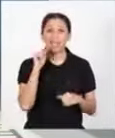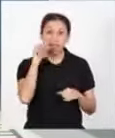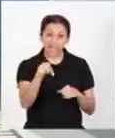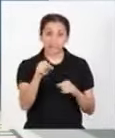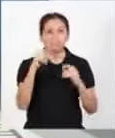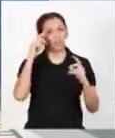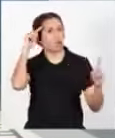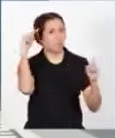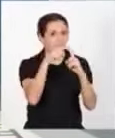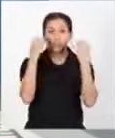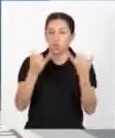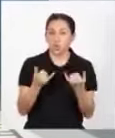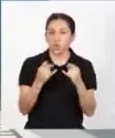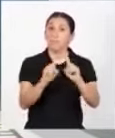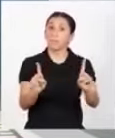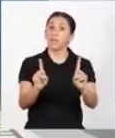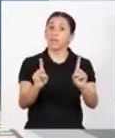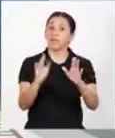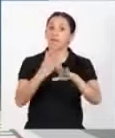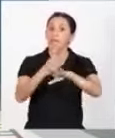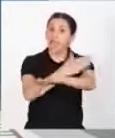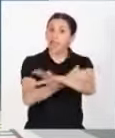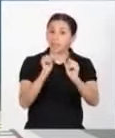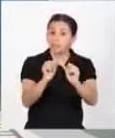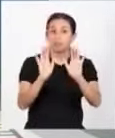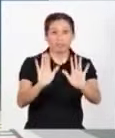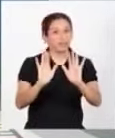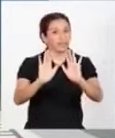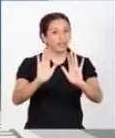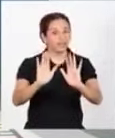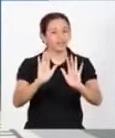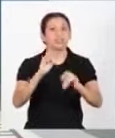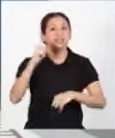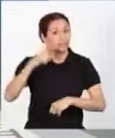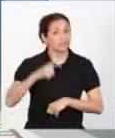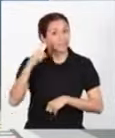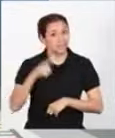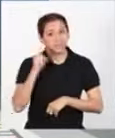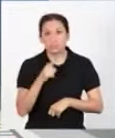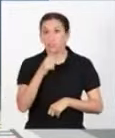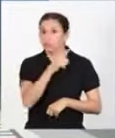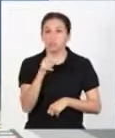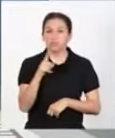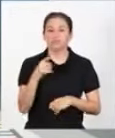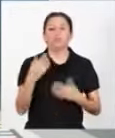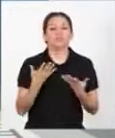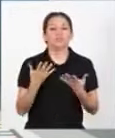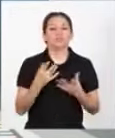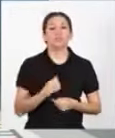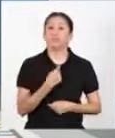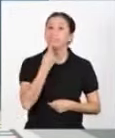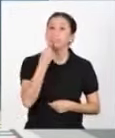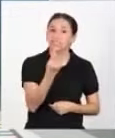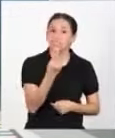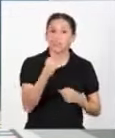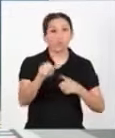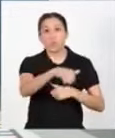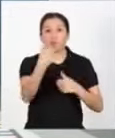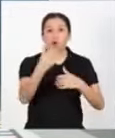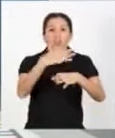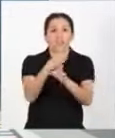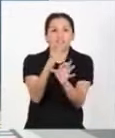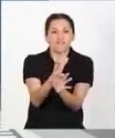nuestro propósito de hoy! Pero antes de continuar, me parece necesario mencionar otras